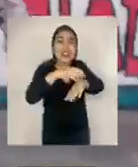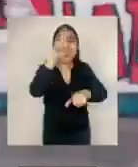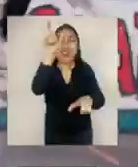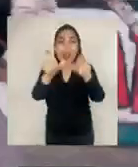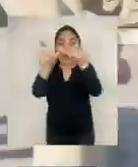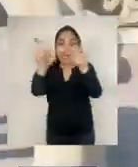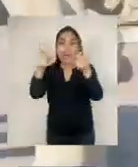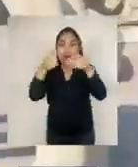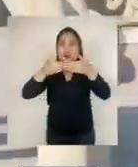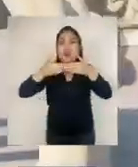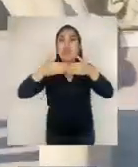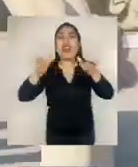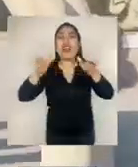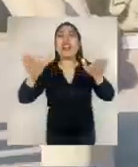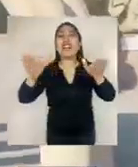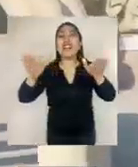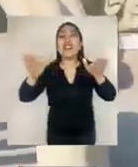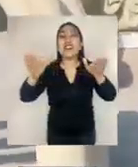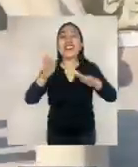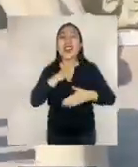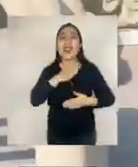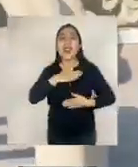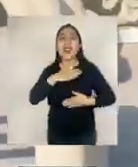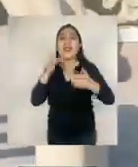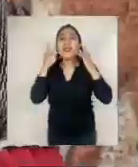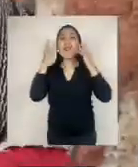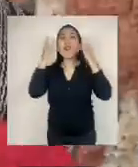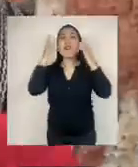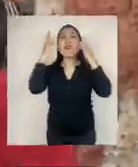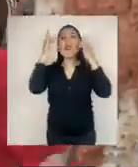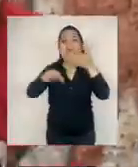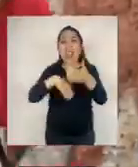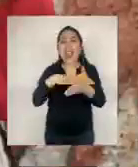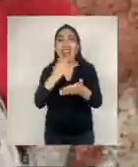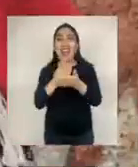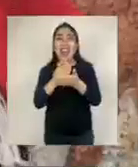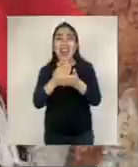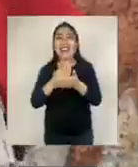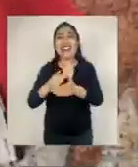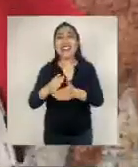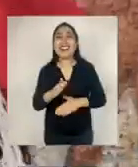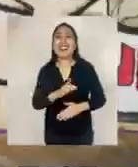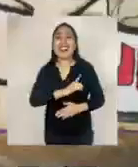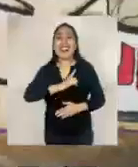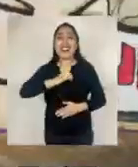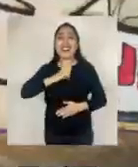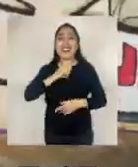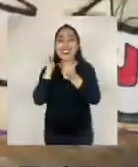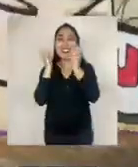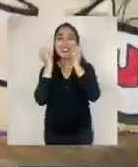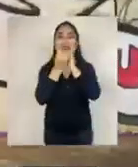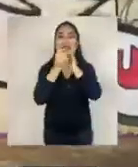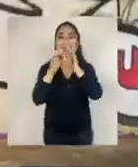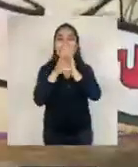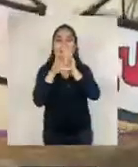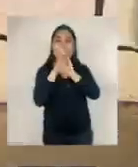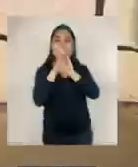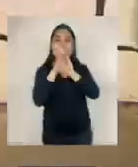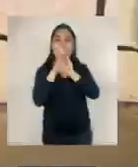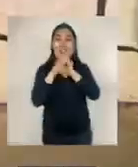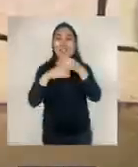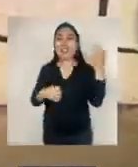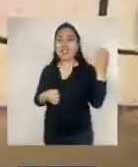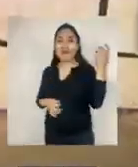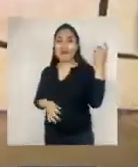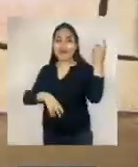hay técnicos, hay artistas. O sea, aquí hay mucha inversión de en todos los sentidos, pero nosotros tenemos un